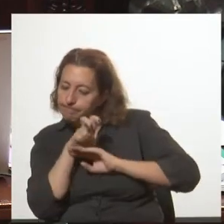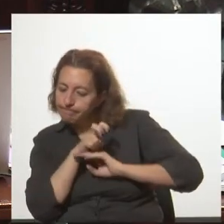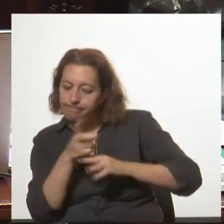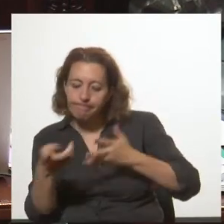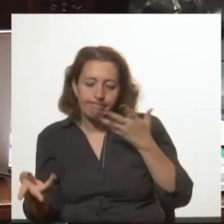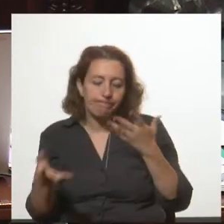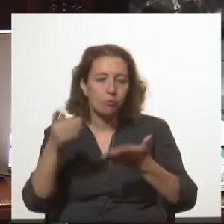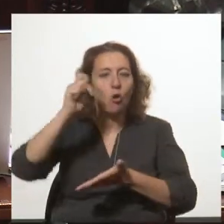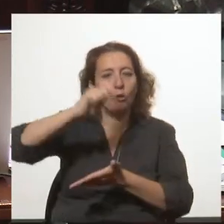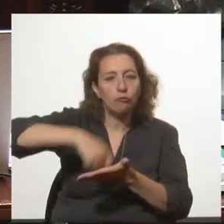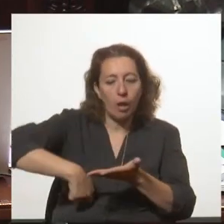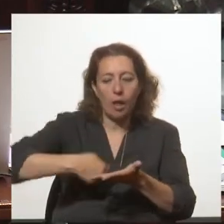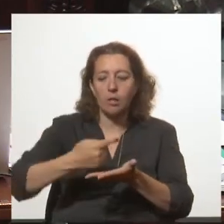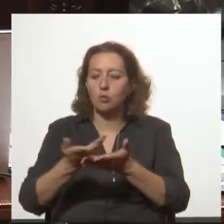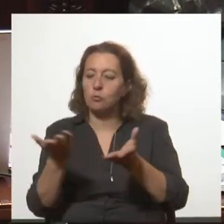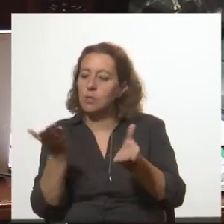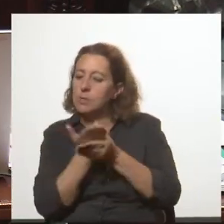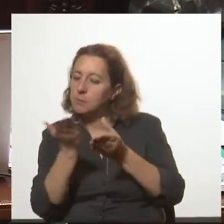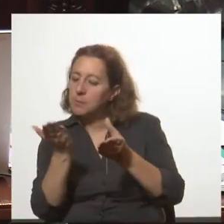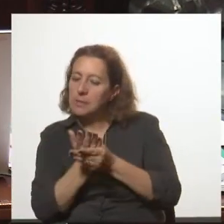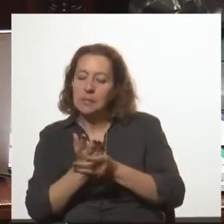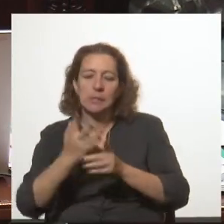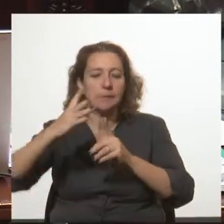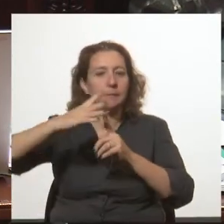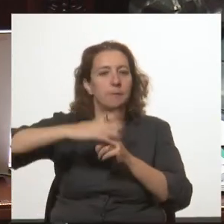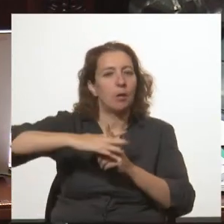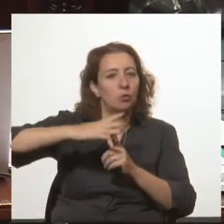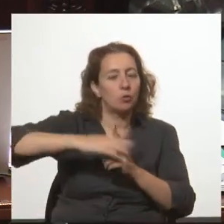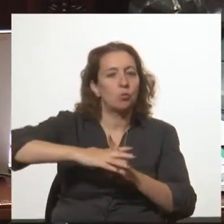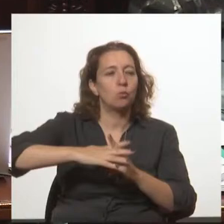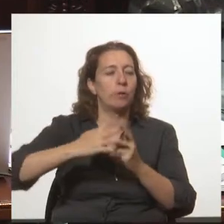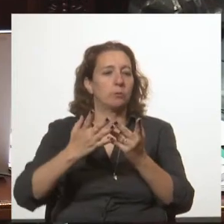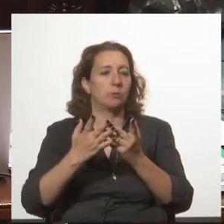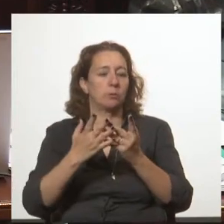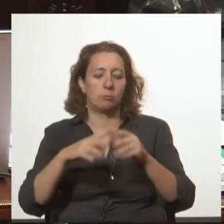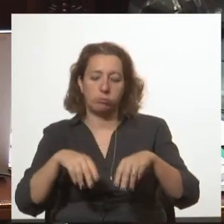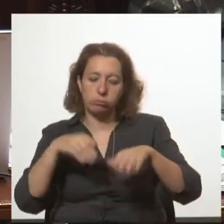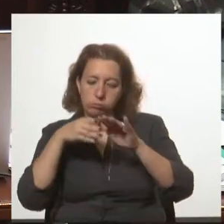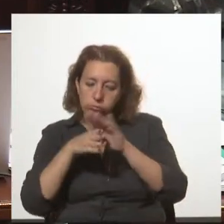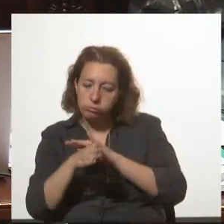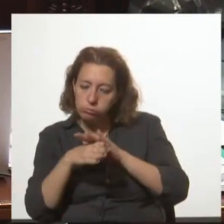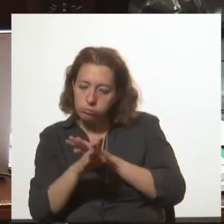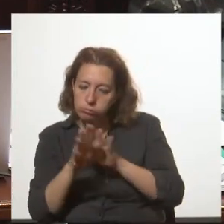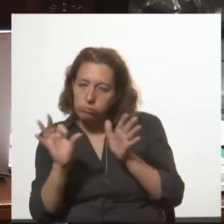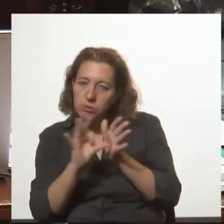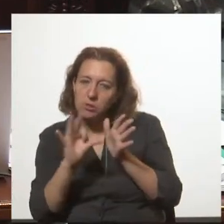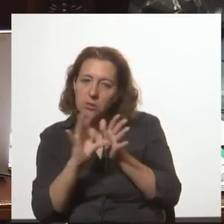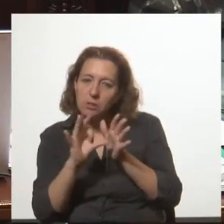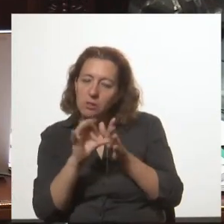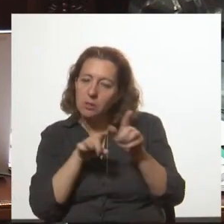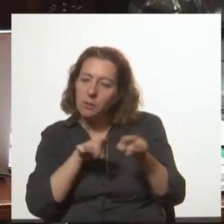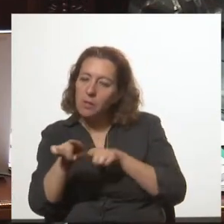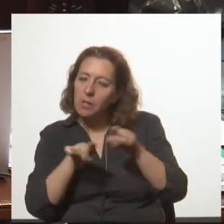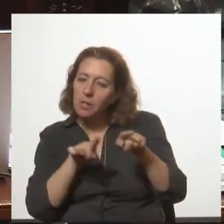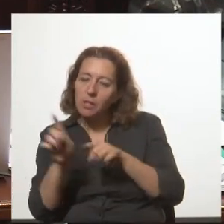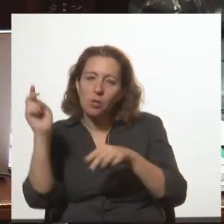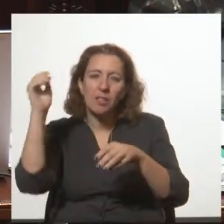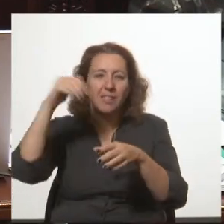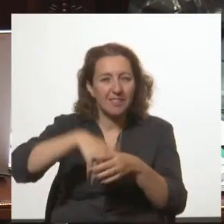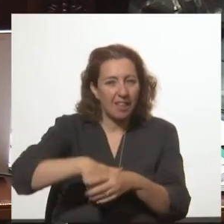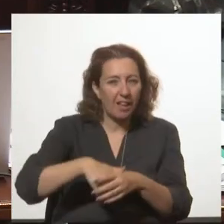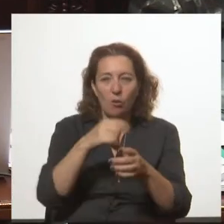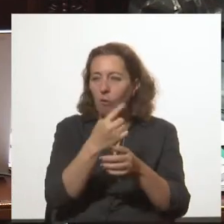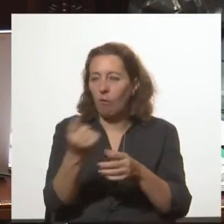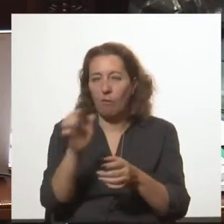expedientes facturas ingresó a los sistemas de gestión internos de la compañía